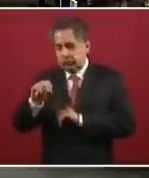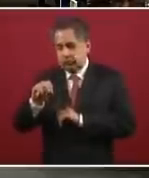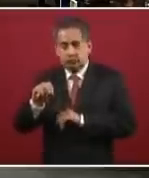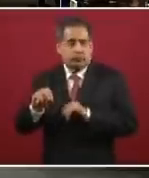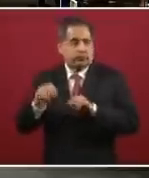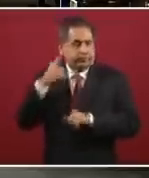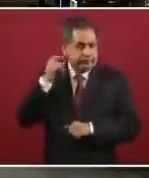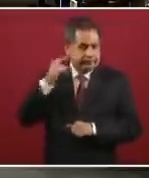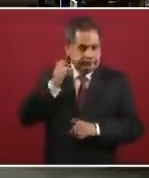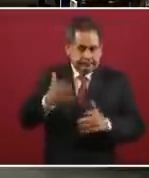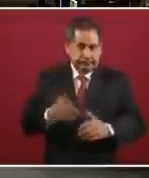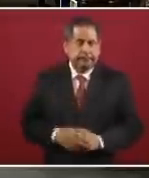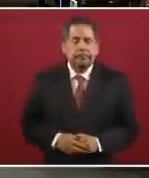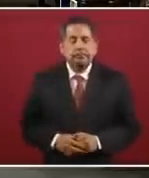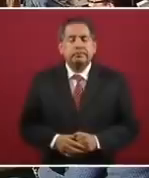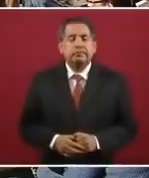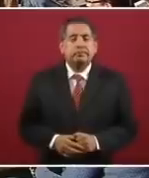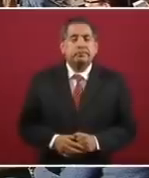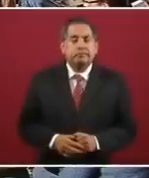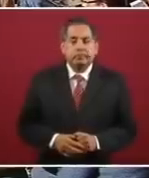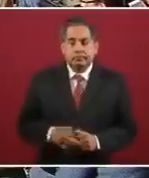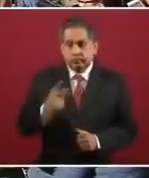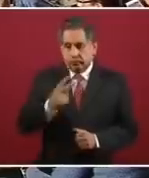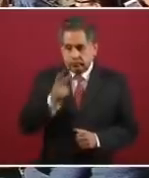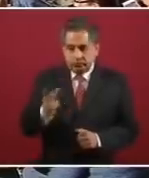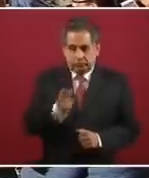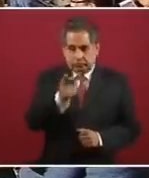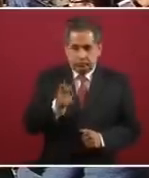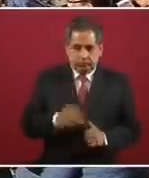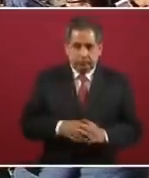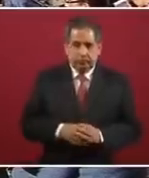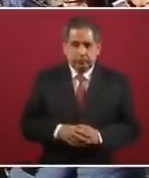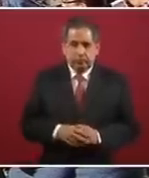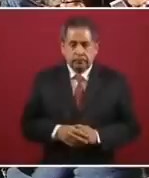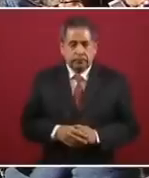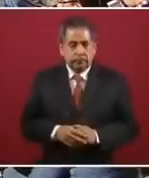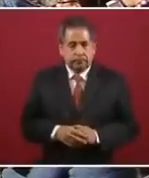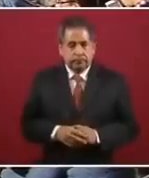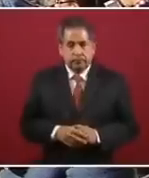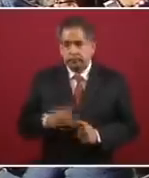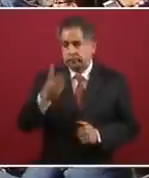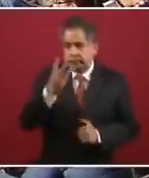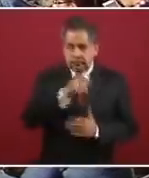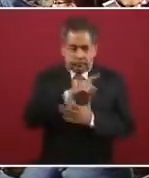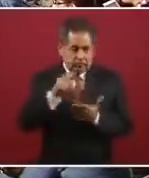Dos preguntas. Respecto a los tres centros de